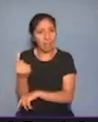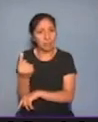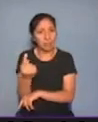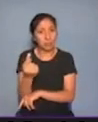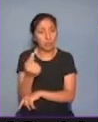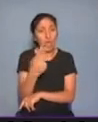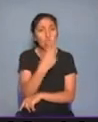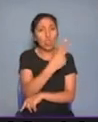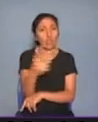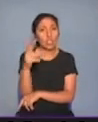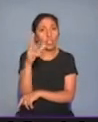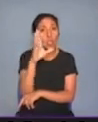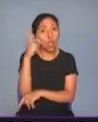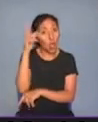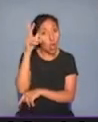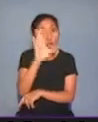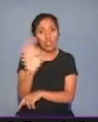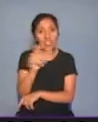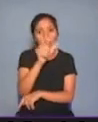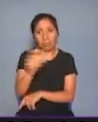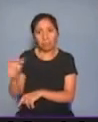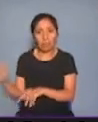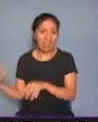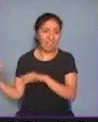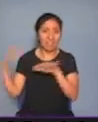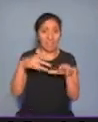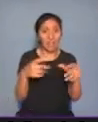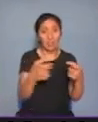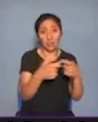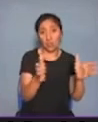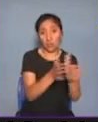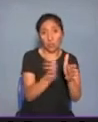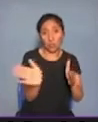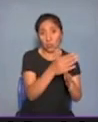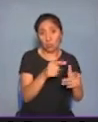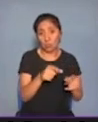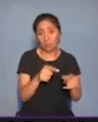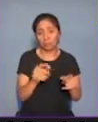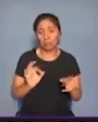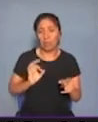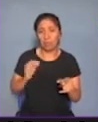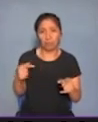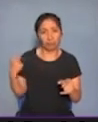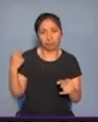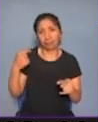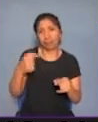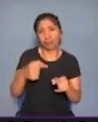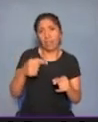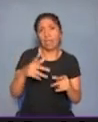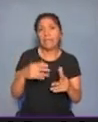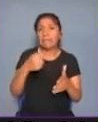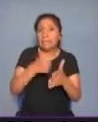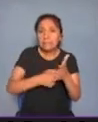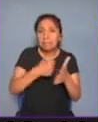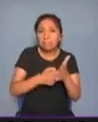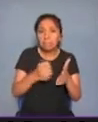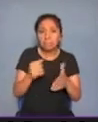280 concurrentes de todos juntos venimos ya hace un par de años este intentando